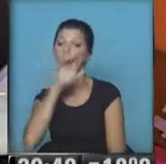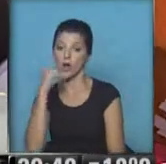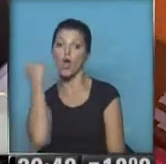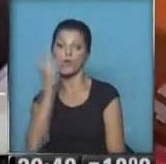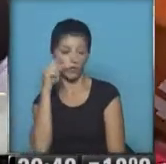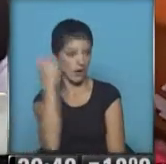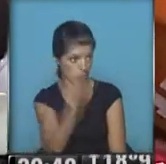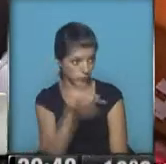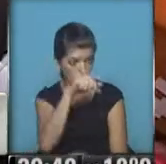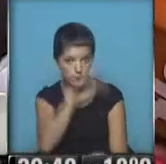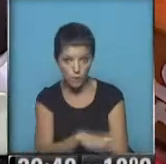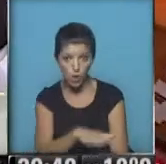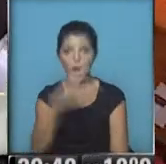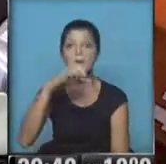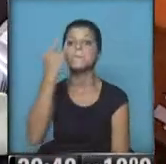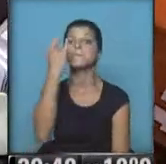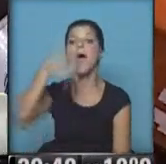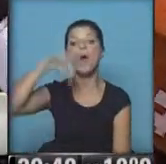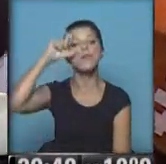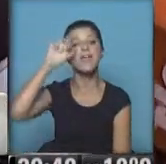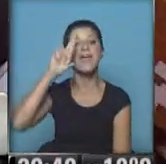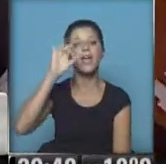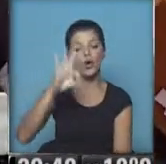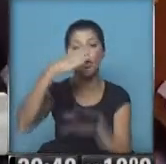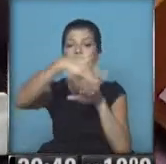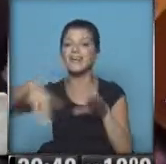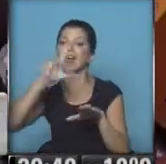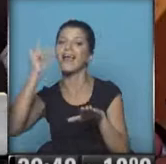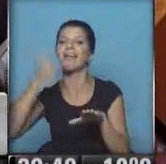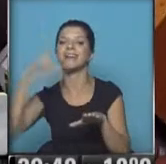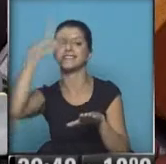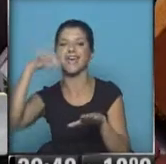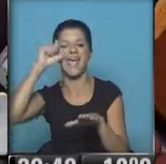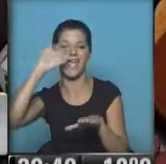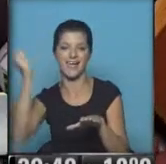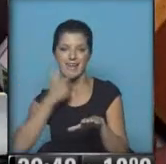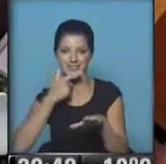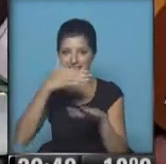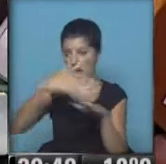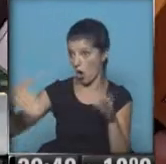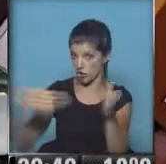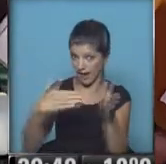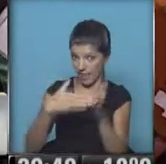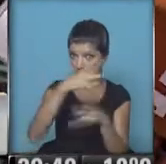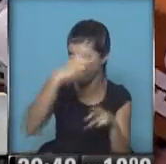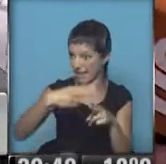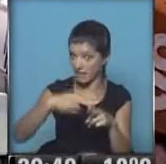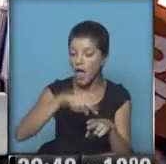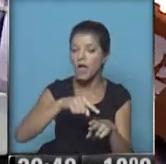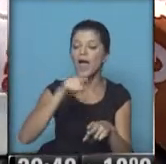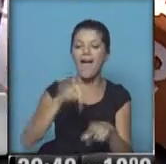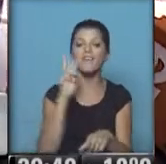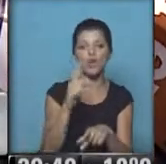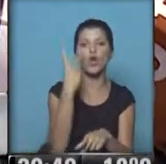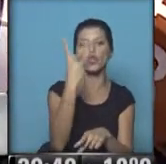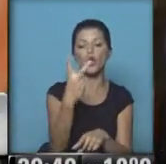vio a Carlina en Paunero y Las Heras, o sea, que es la cortada, es la plaza, y la vio con